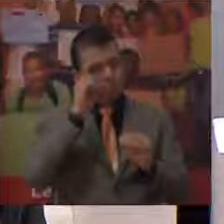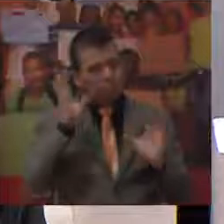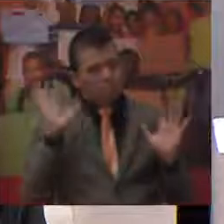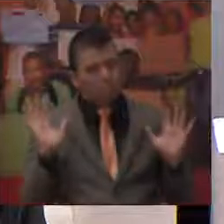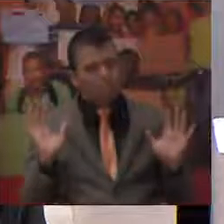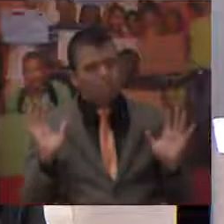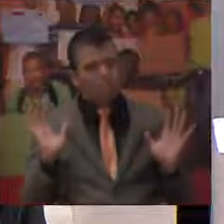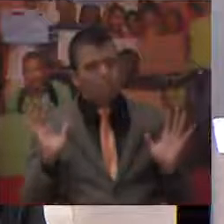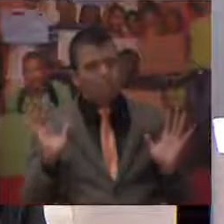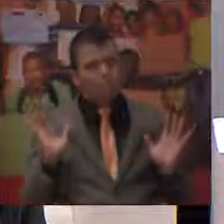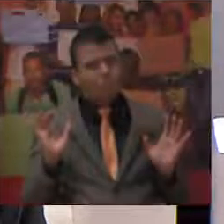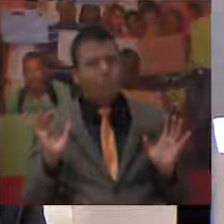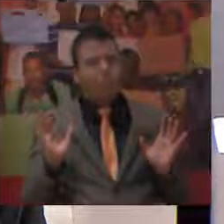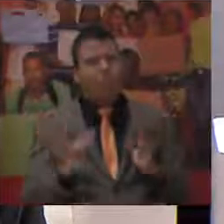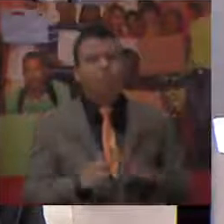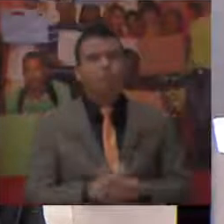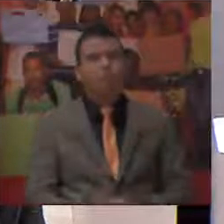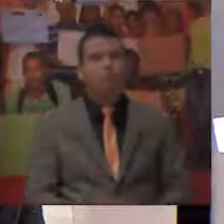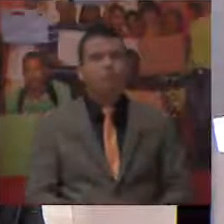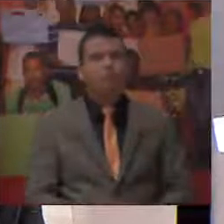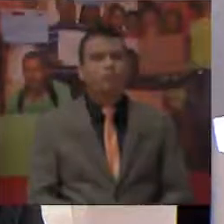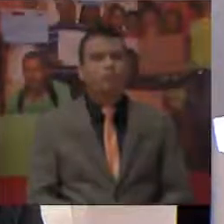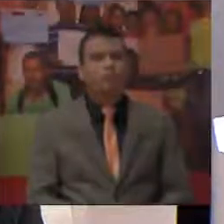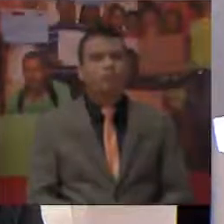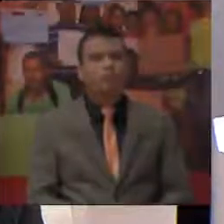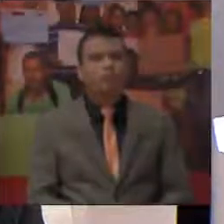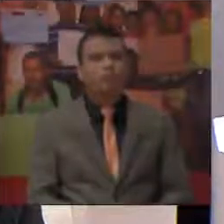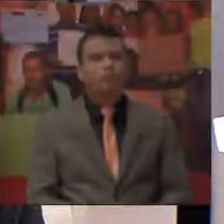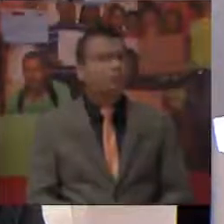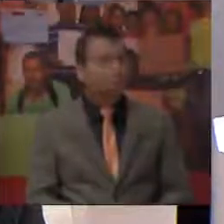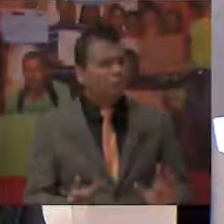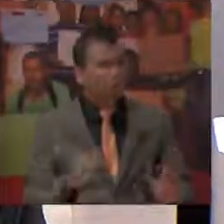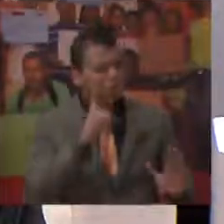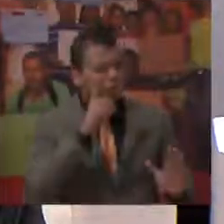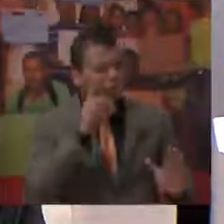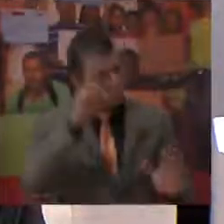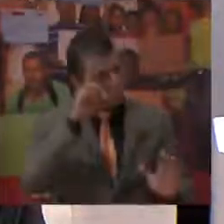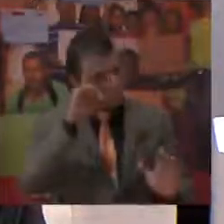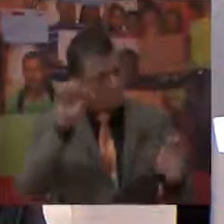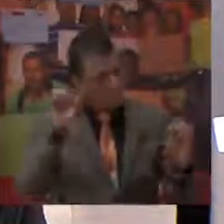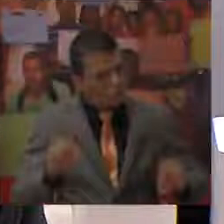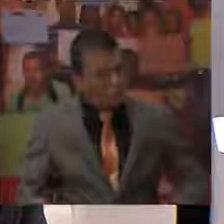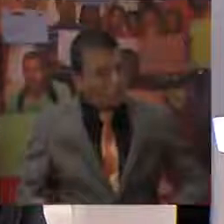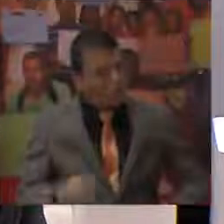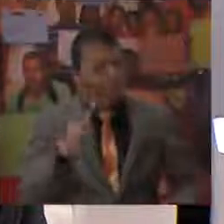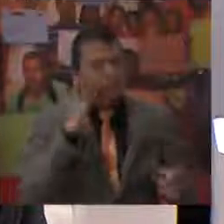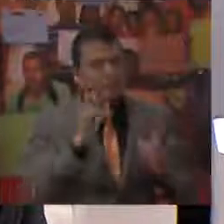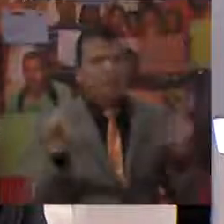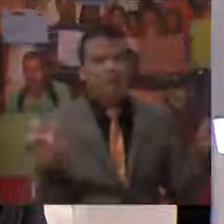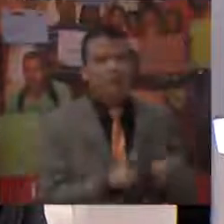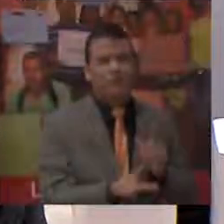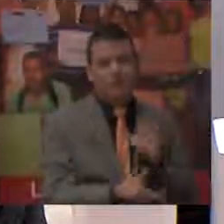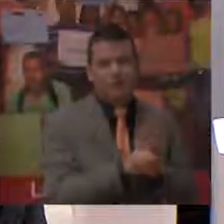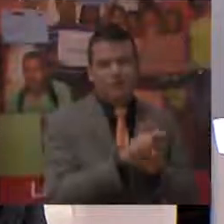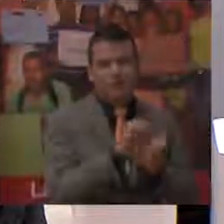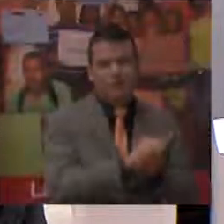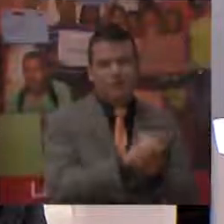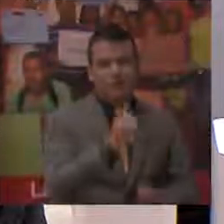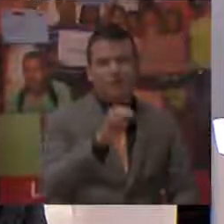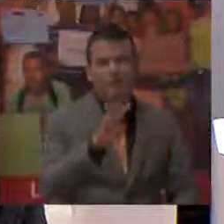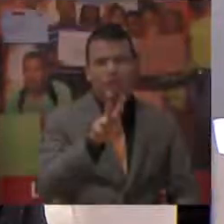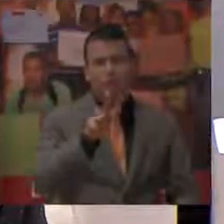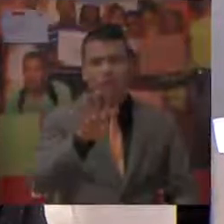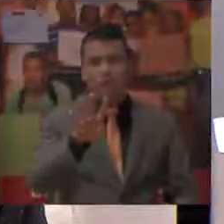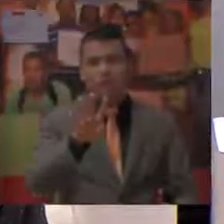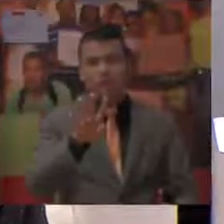la tentativa que se resume en la ley 1424, que también ha